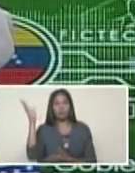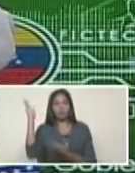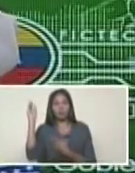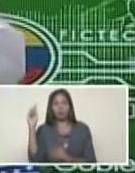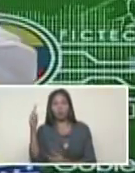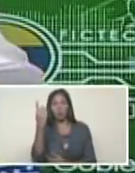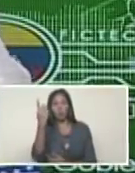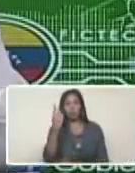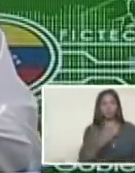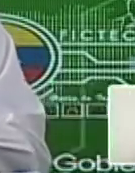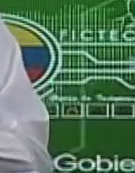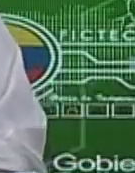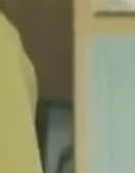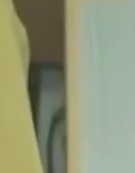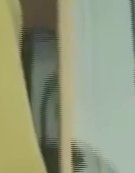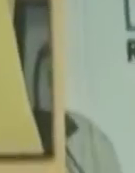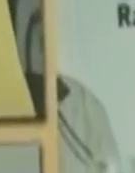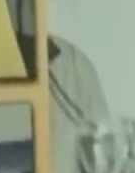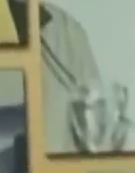uno.